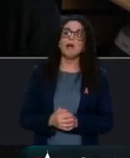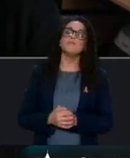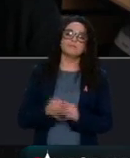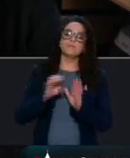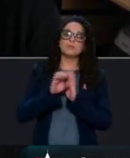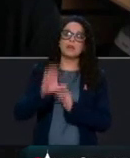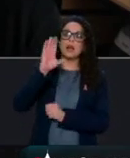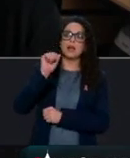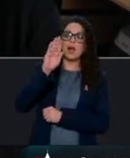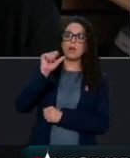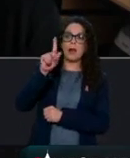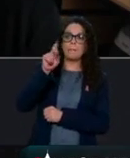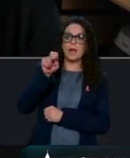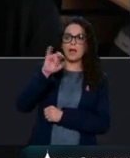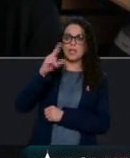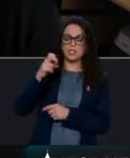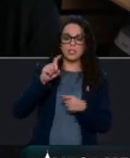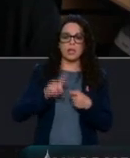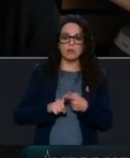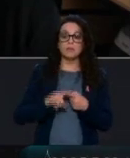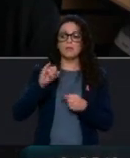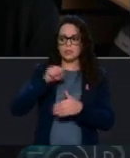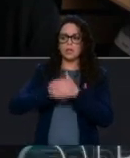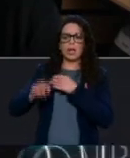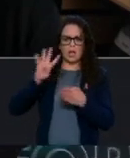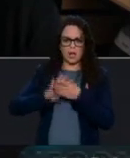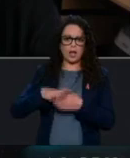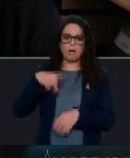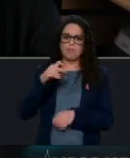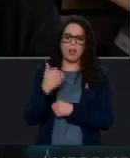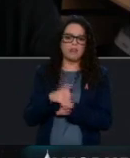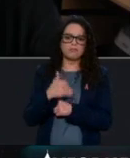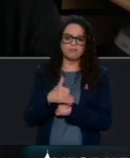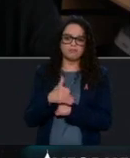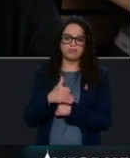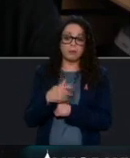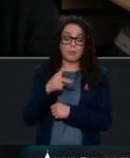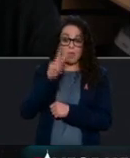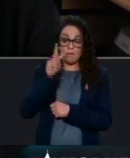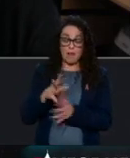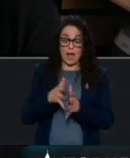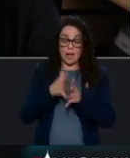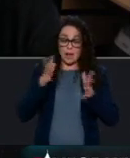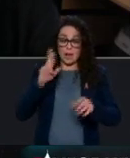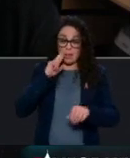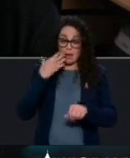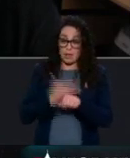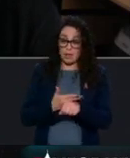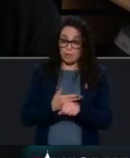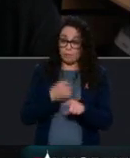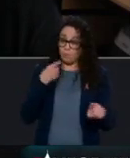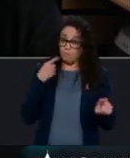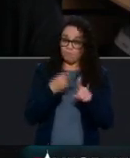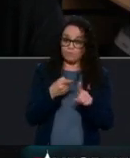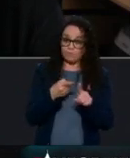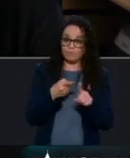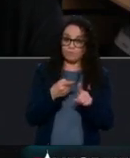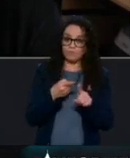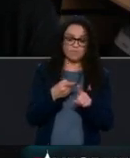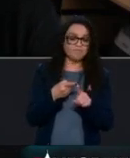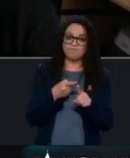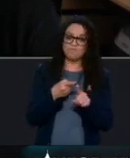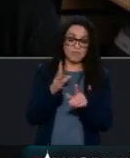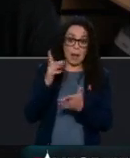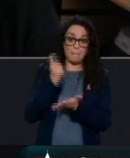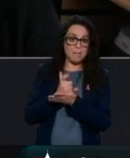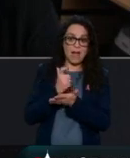Cabal Peniche y demás sí fueron a dar a la cárcel momentáneamente, pero realmente los grandes responsables de este asunto no pagaron por